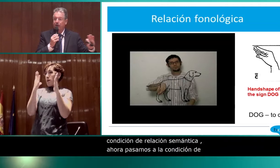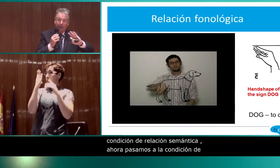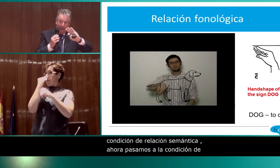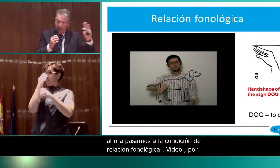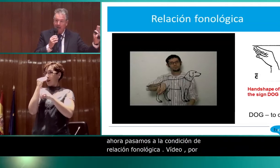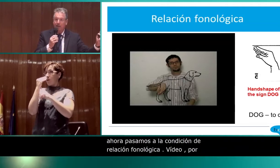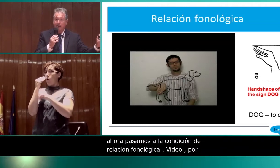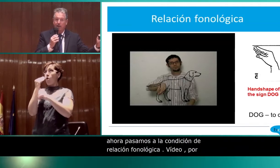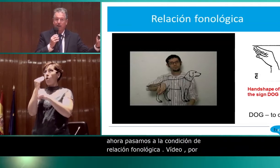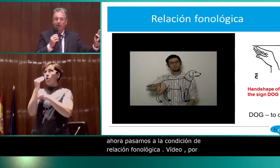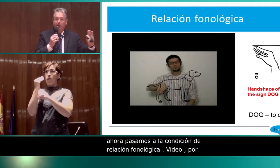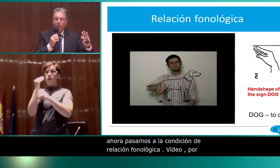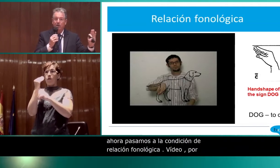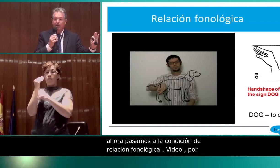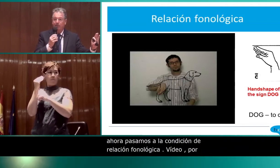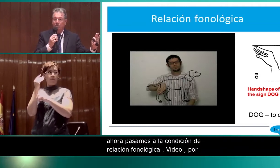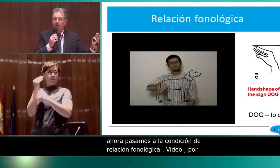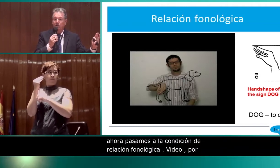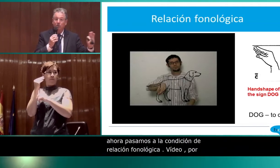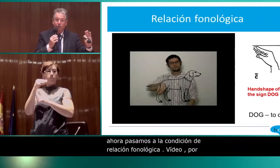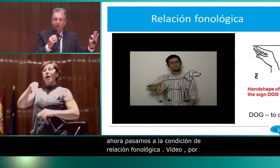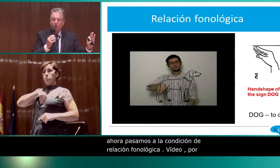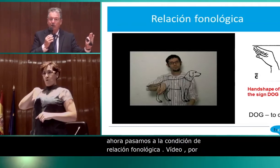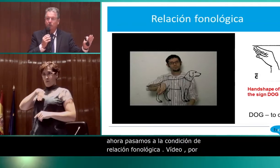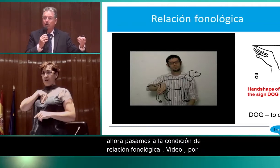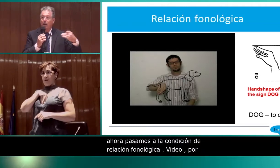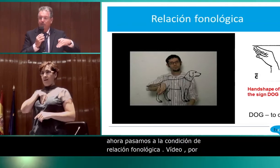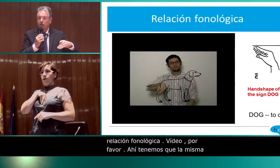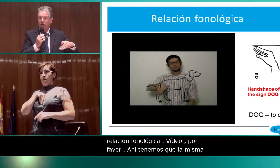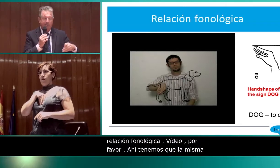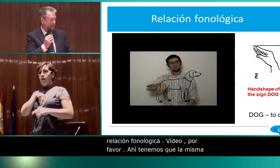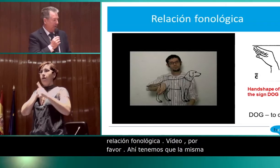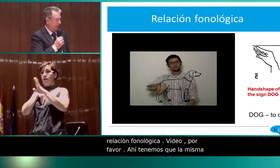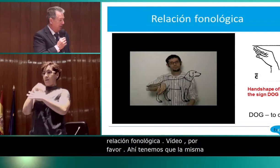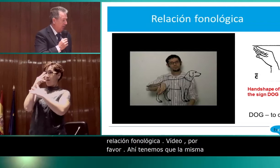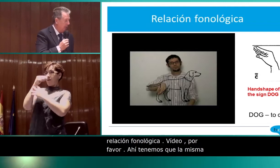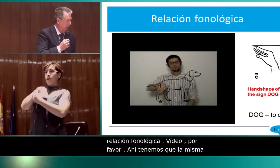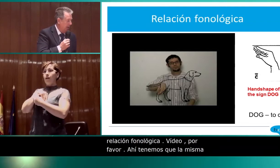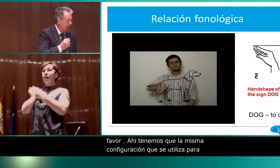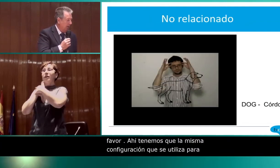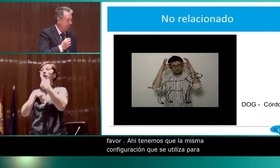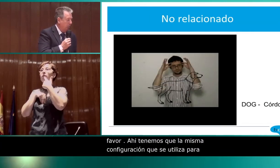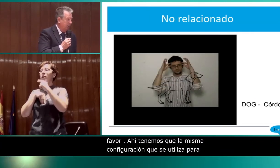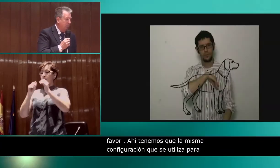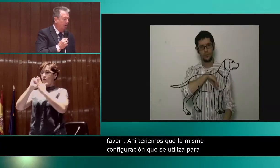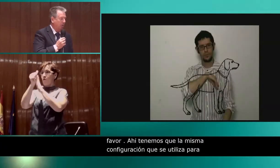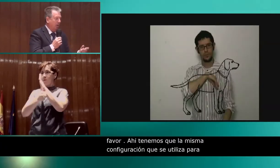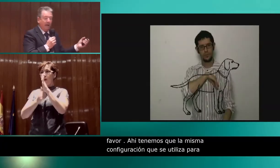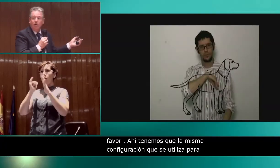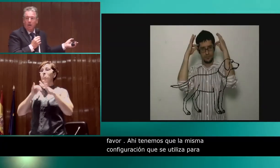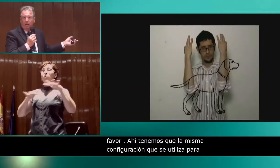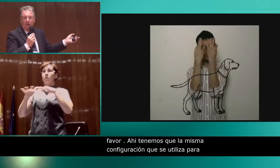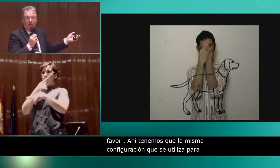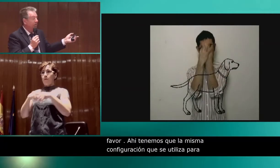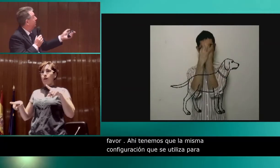para morir. Nada tiene que ver una palabra con la otra, un signo con el otro, pero sí comparten la configuración. Y, por último,